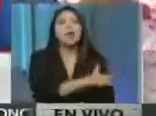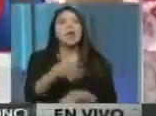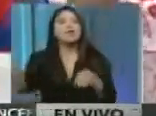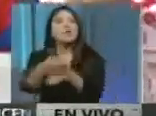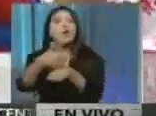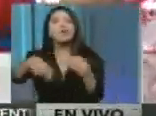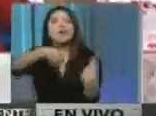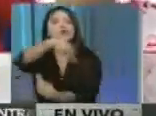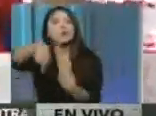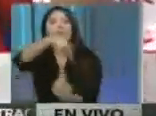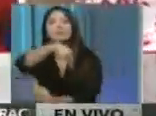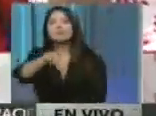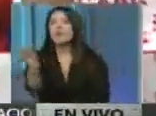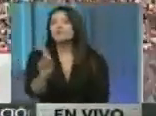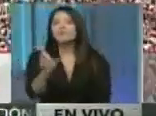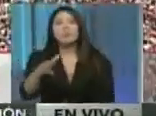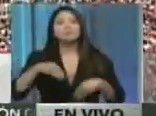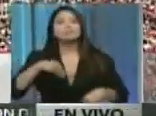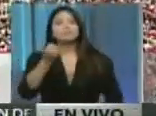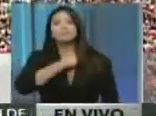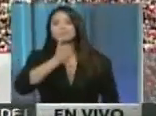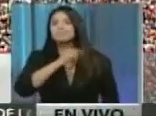gobierno revolucionario.